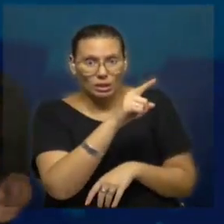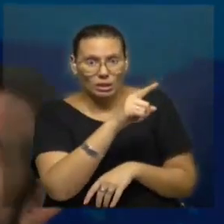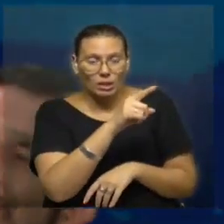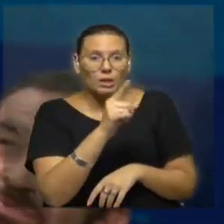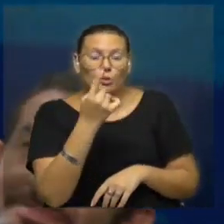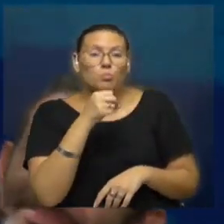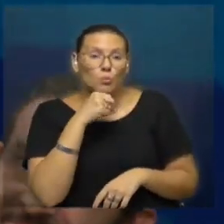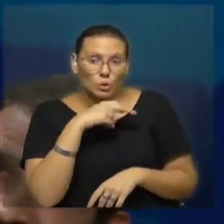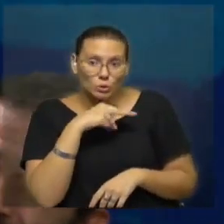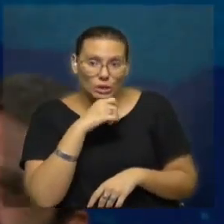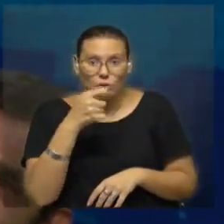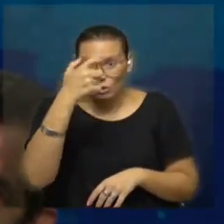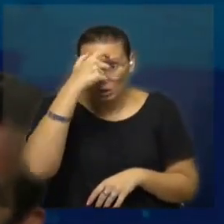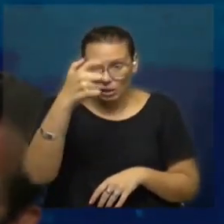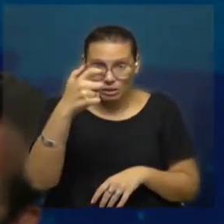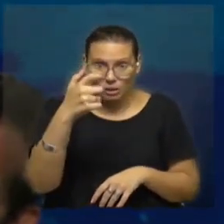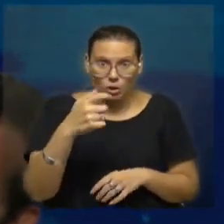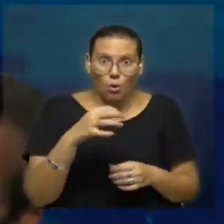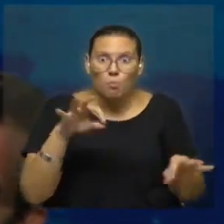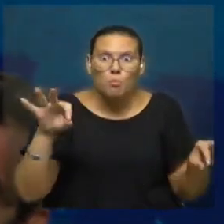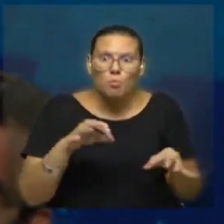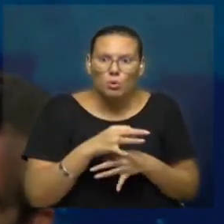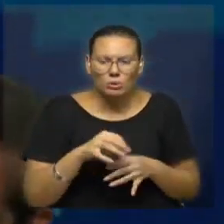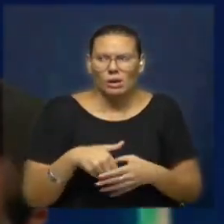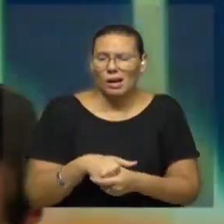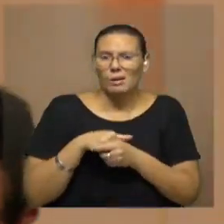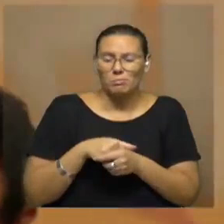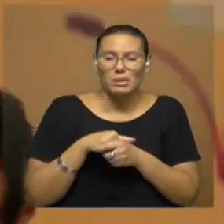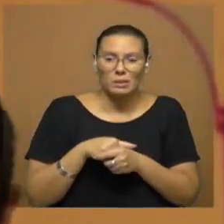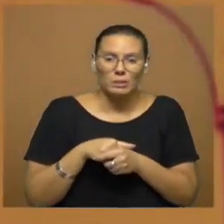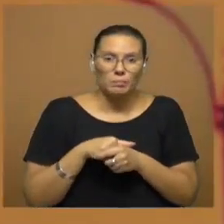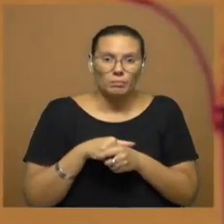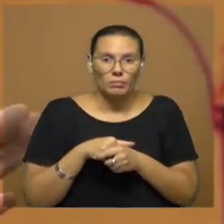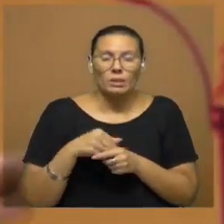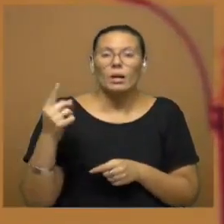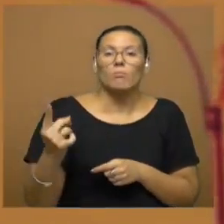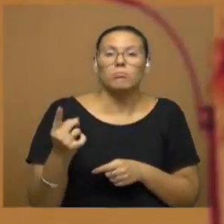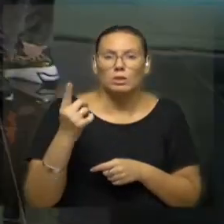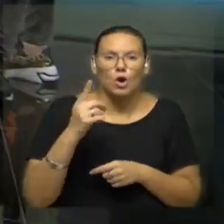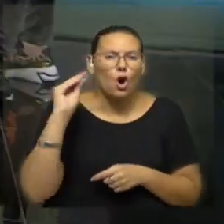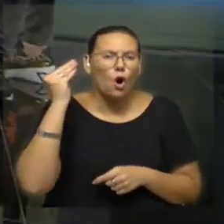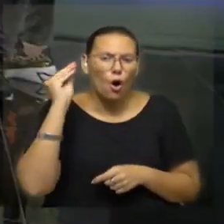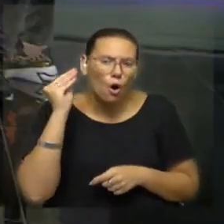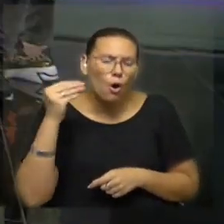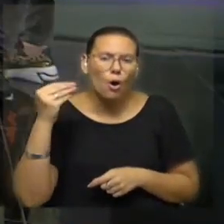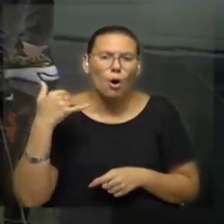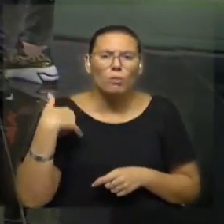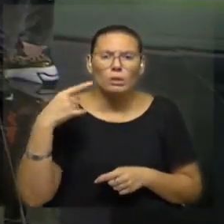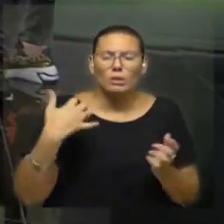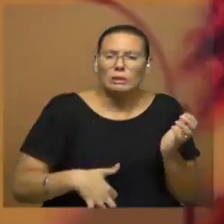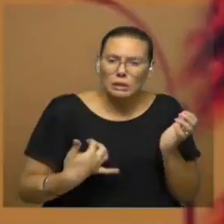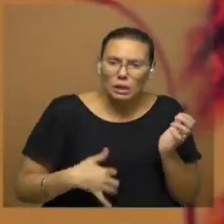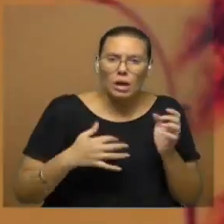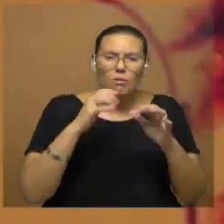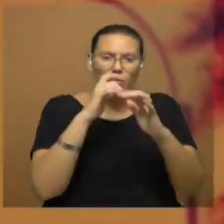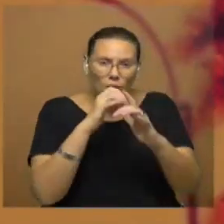uno de estos muchachos que era el técnico, Juan Toc, terrible músico, y tenía amigos, entonces ahí vino toda gente bien joven, vino un charanguista, flauta